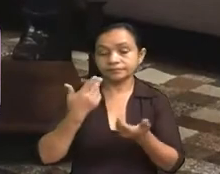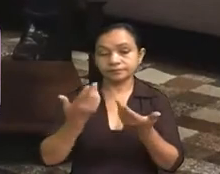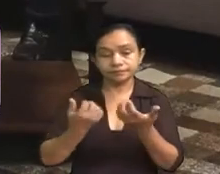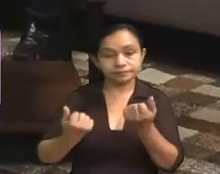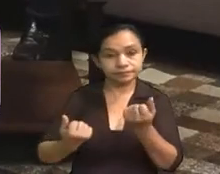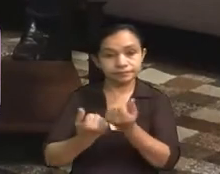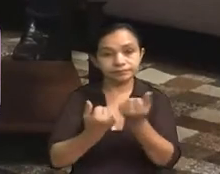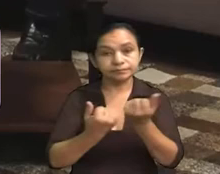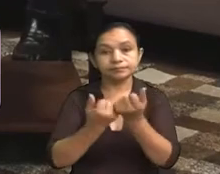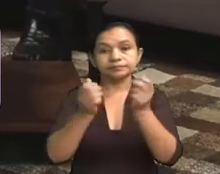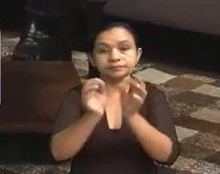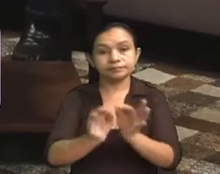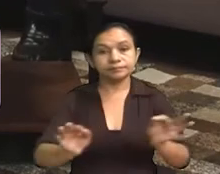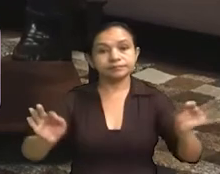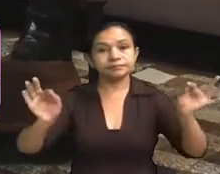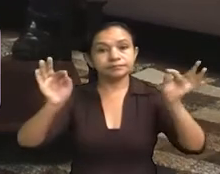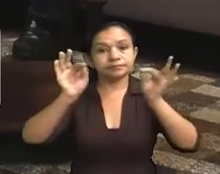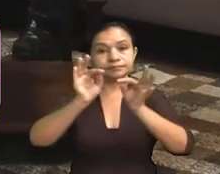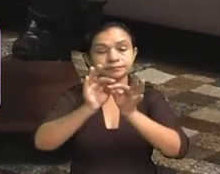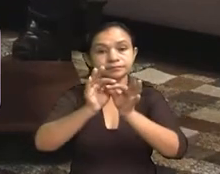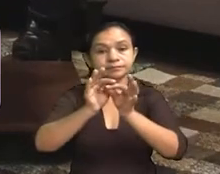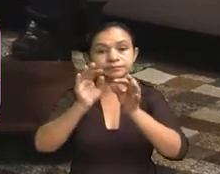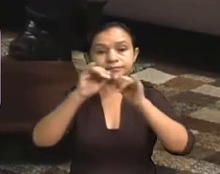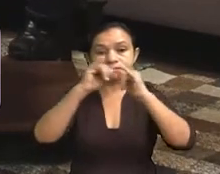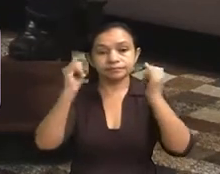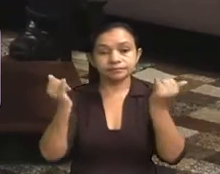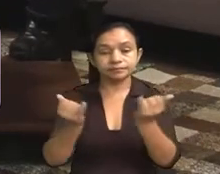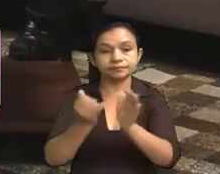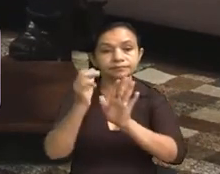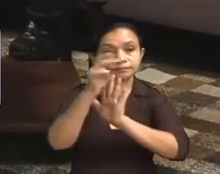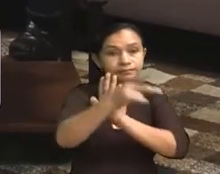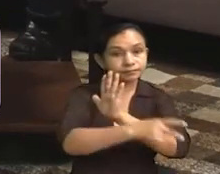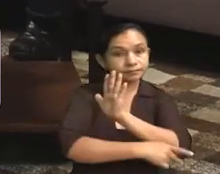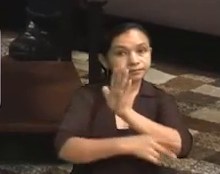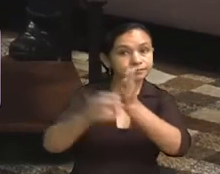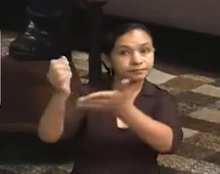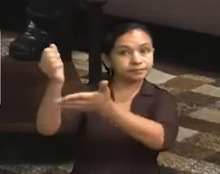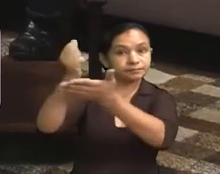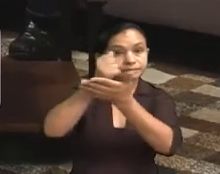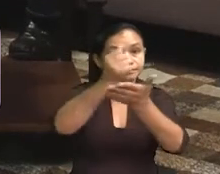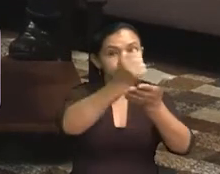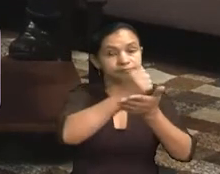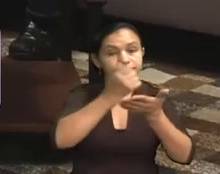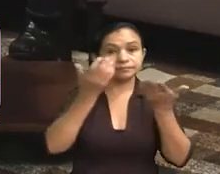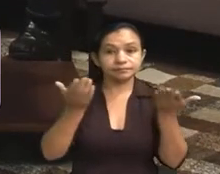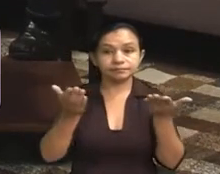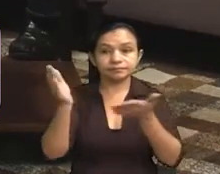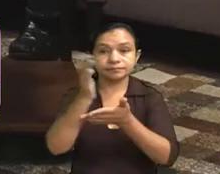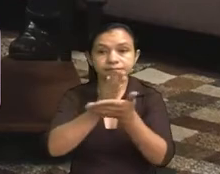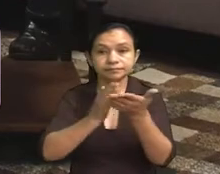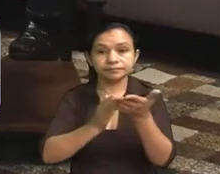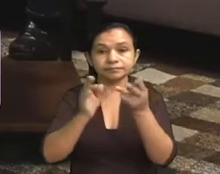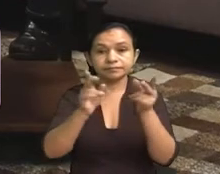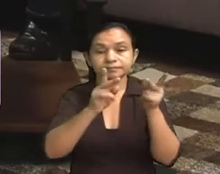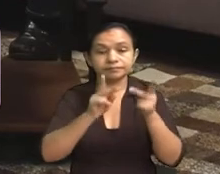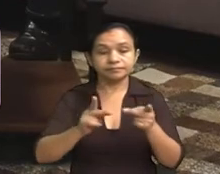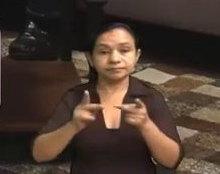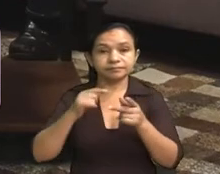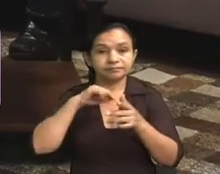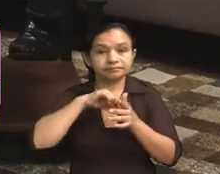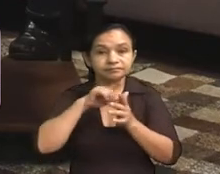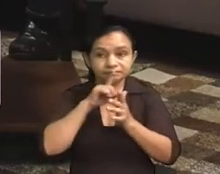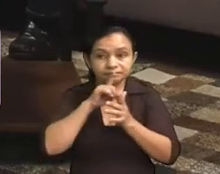contribución importante de la comunidad internacional, a pesar de que hay gente interesada en el